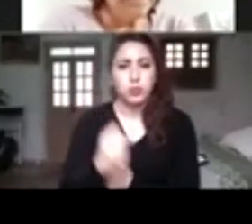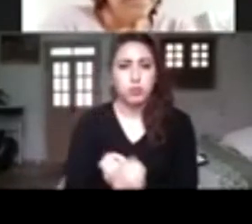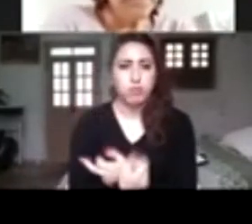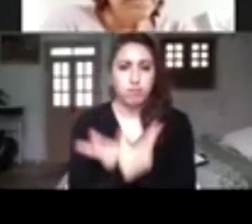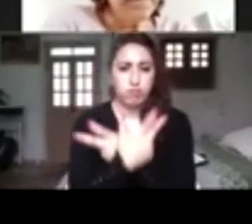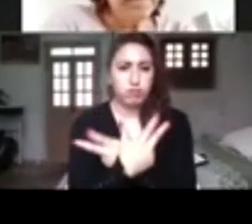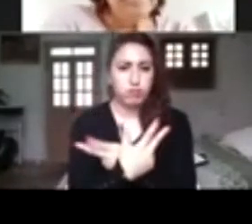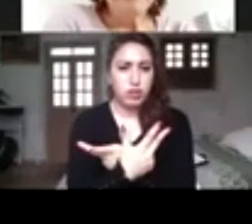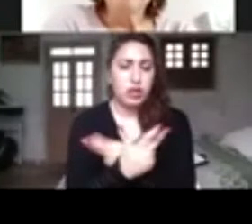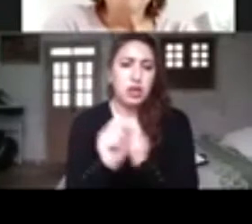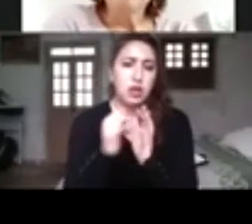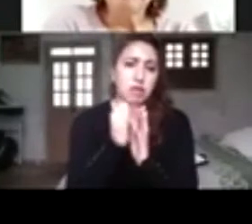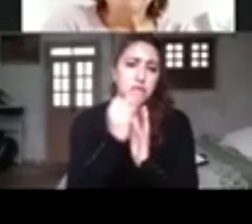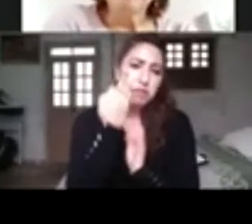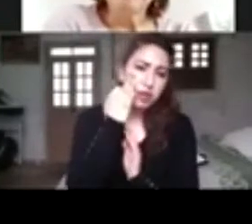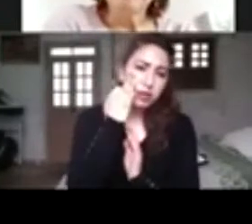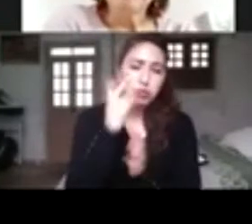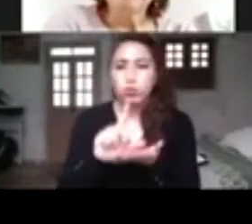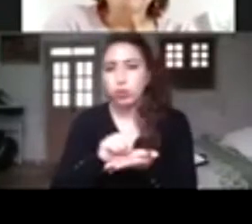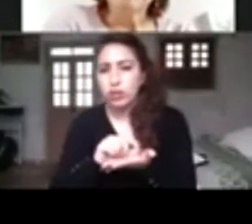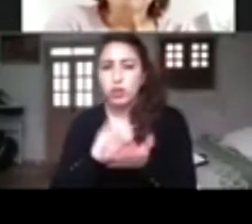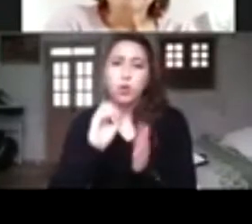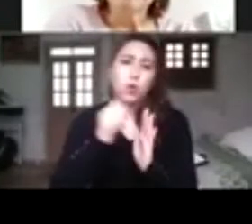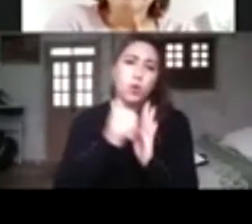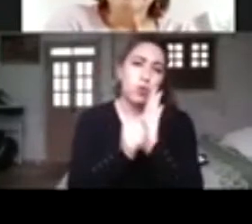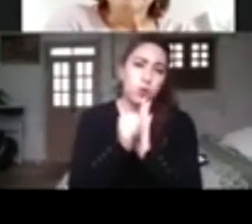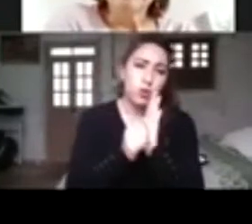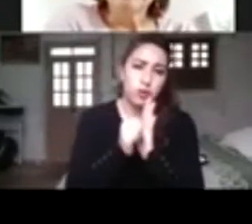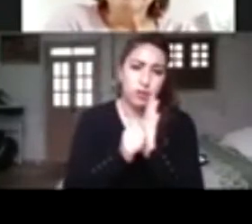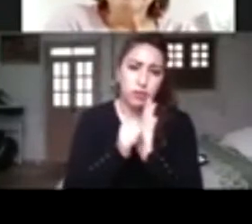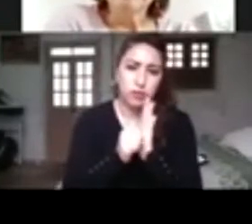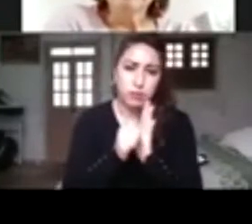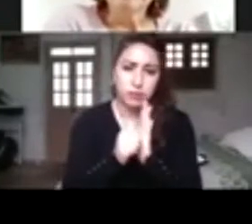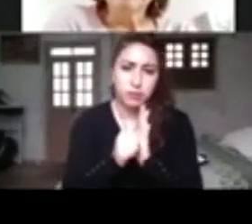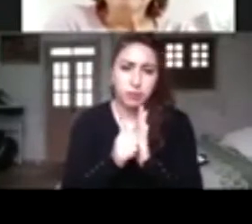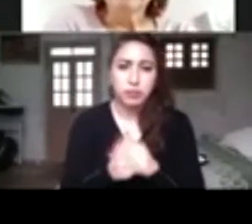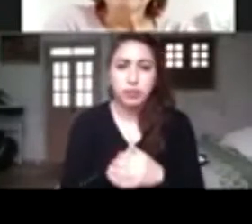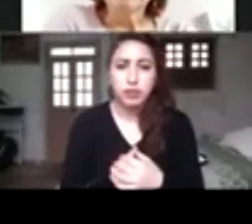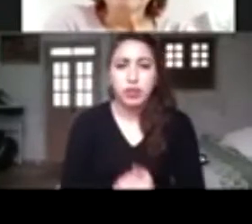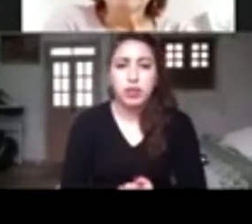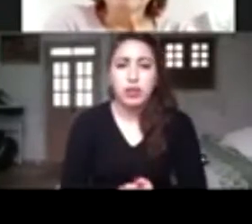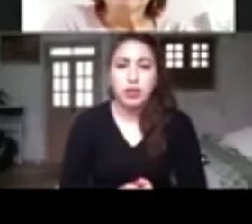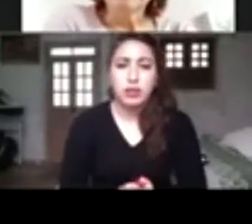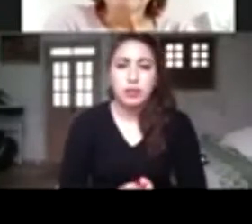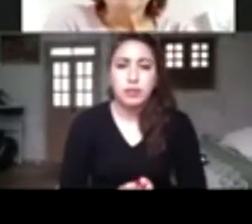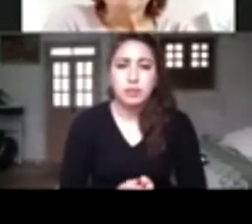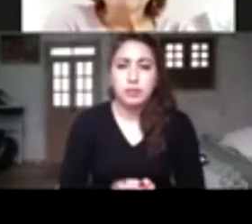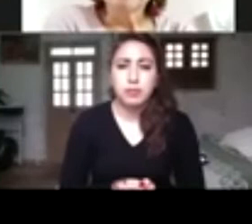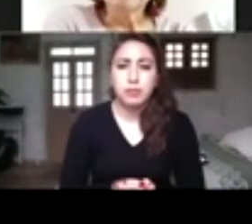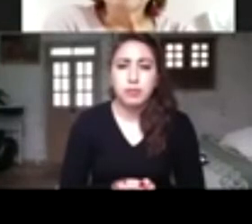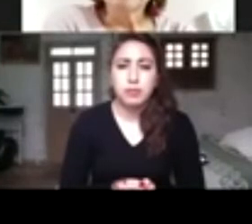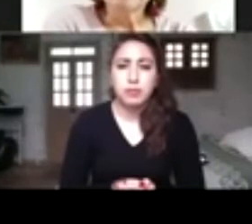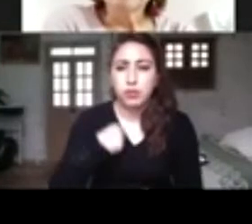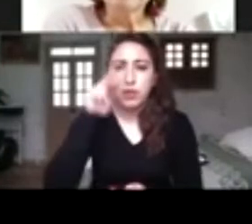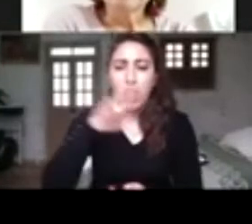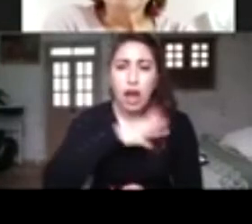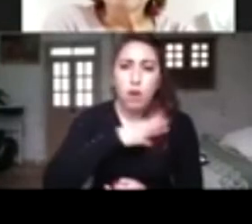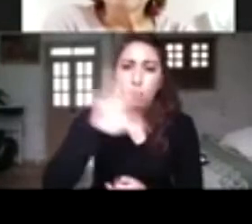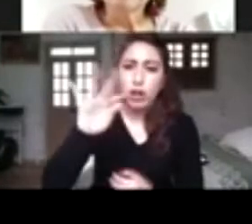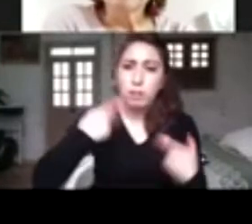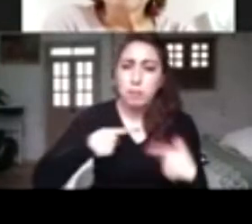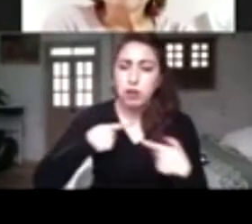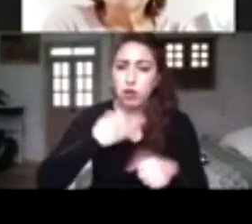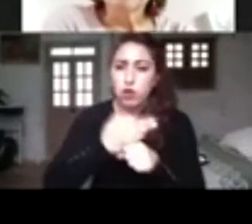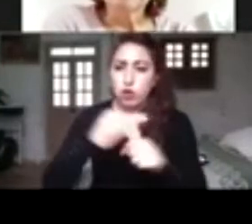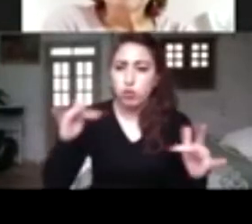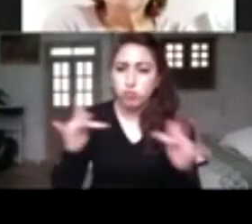que nos están viendo. Ahí me dicen que hay más de 240 asistentes conectados, y esperamos que sea de provecho